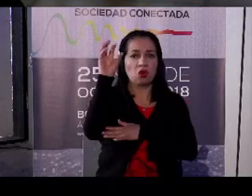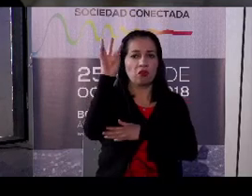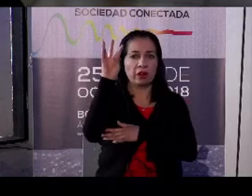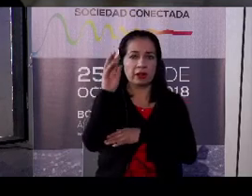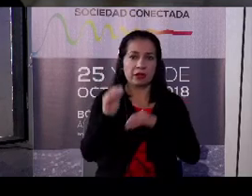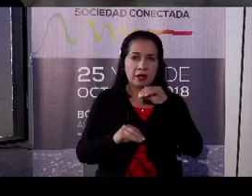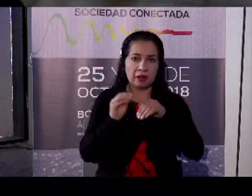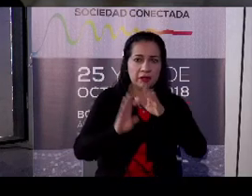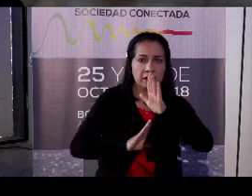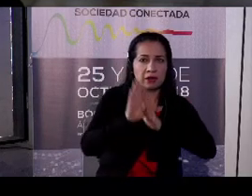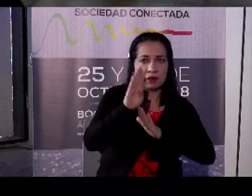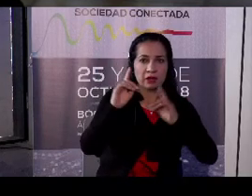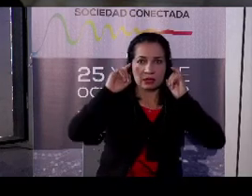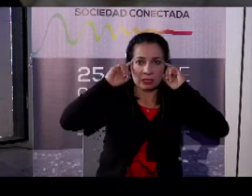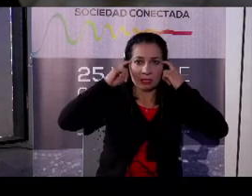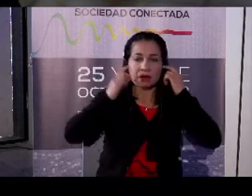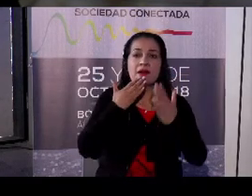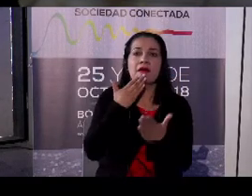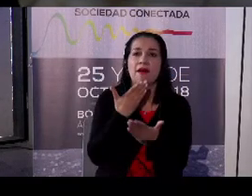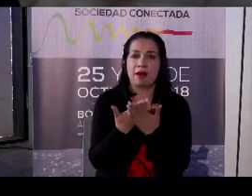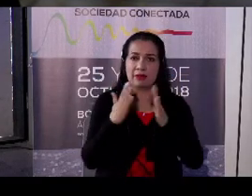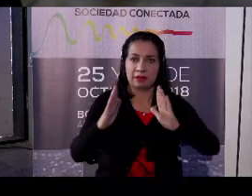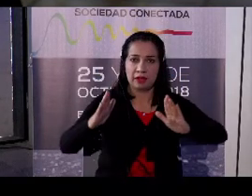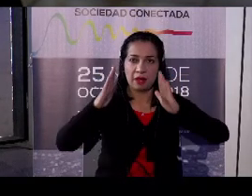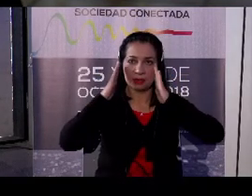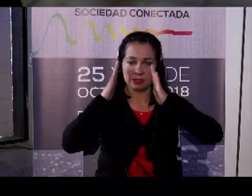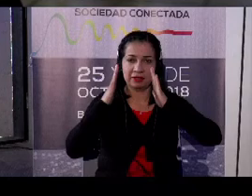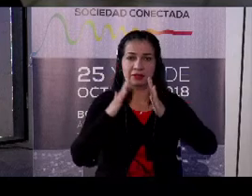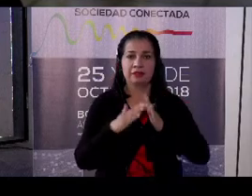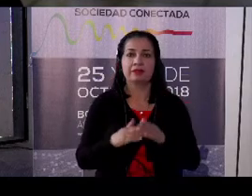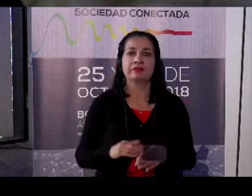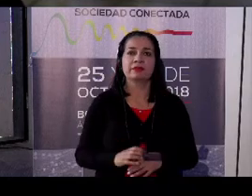Samsung gracias por su tiempo y su